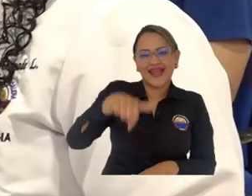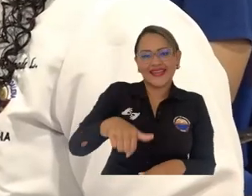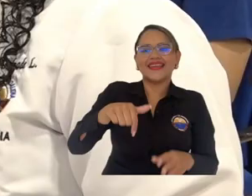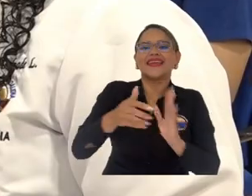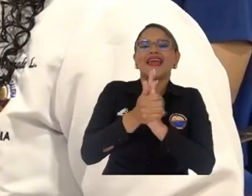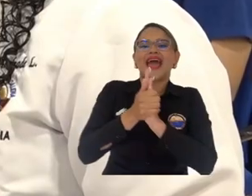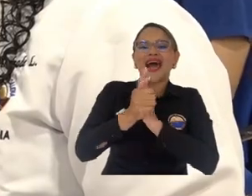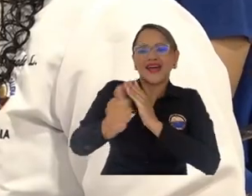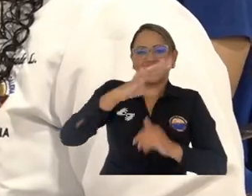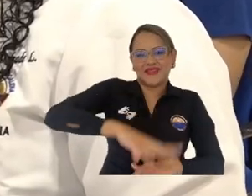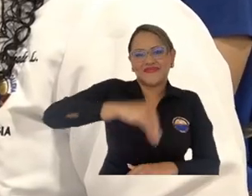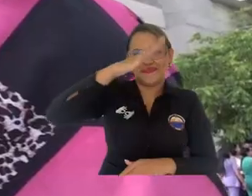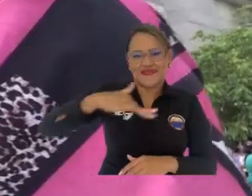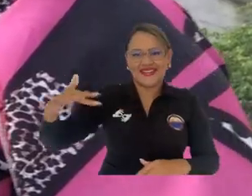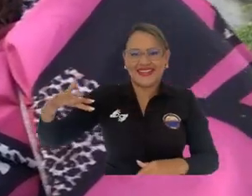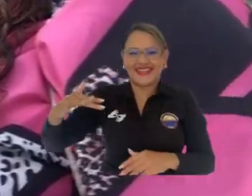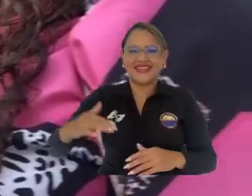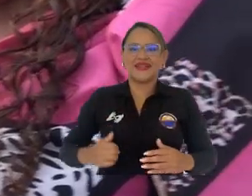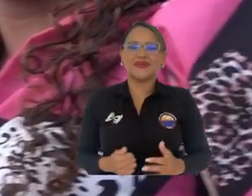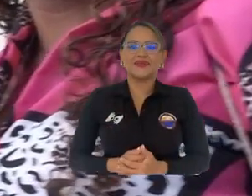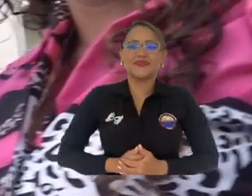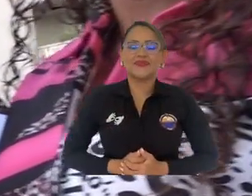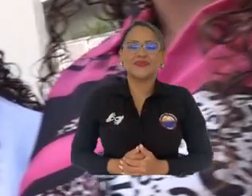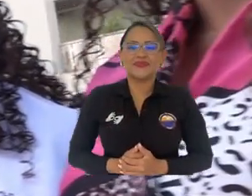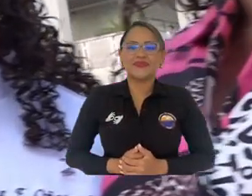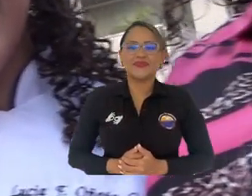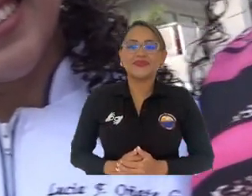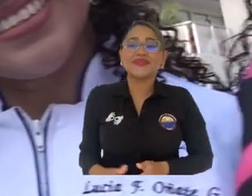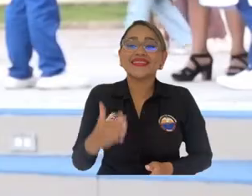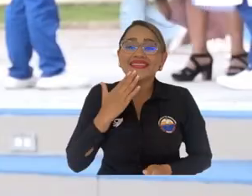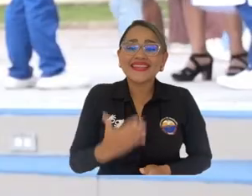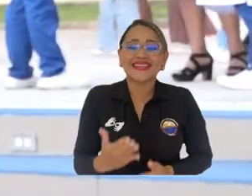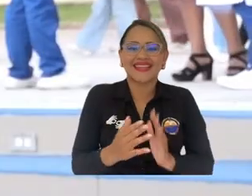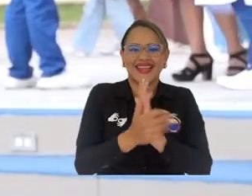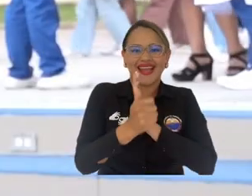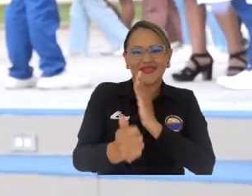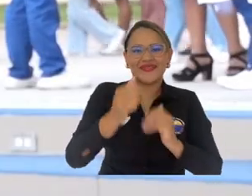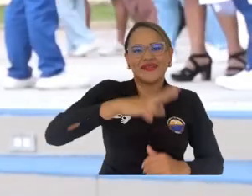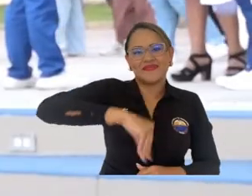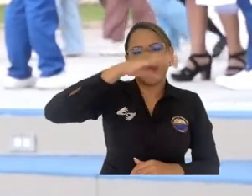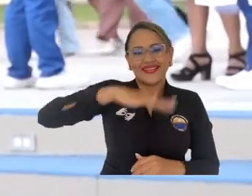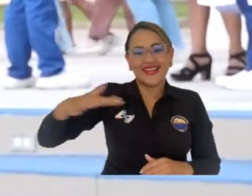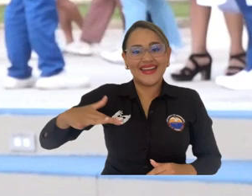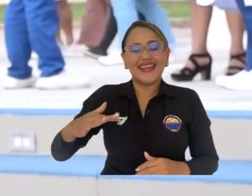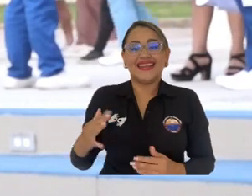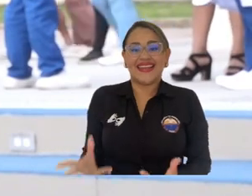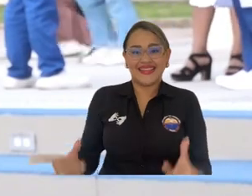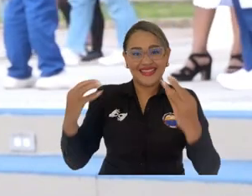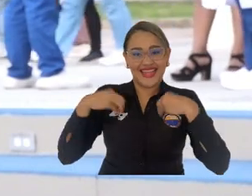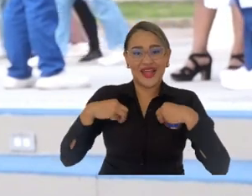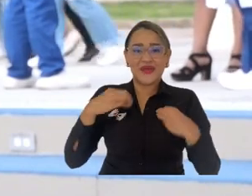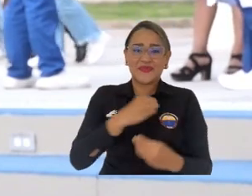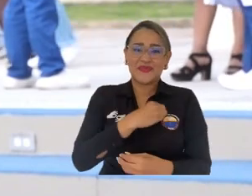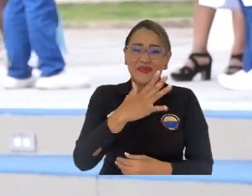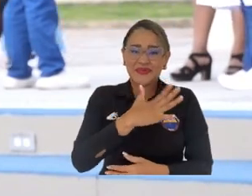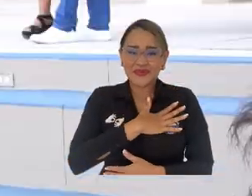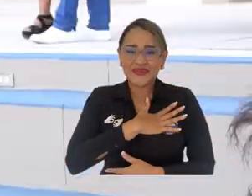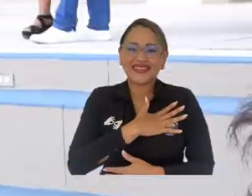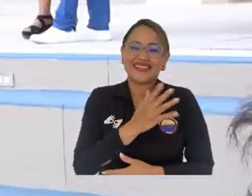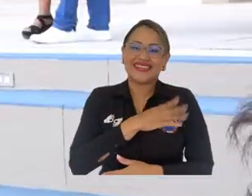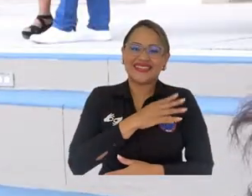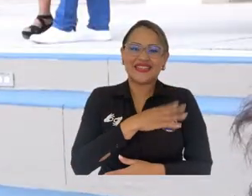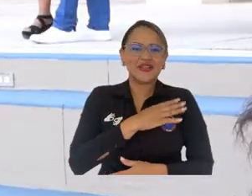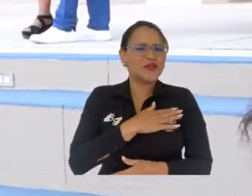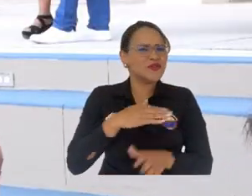que le brinda el programa institucional Talento Magdalena. Talento Magdalena me dio la oportunidad de estar aquí, de cumplir un sueño profesional.